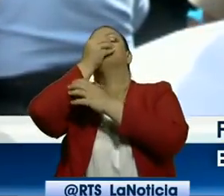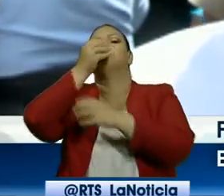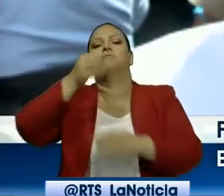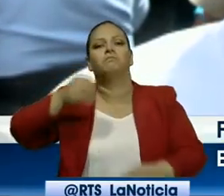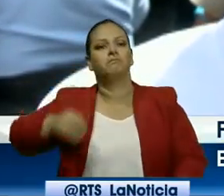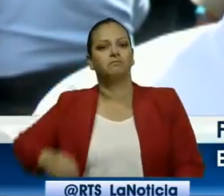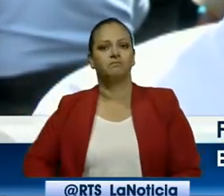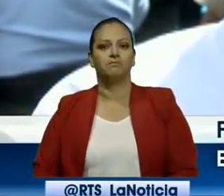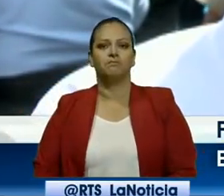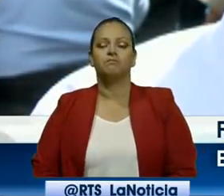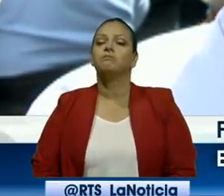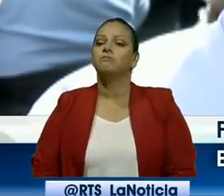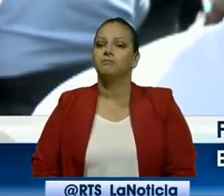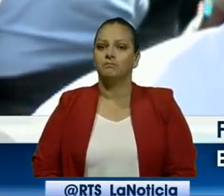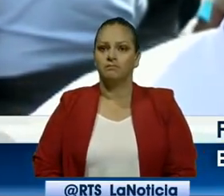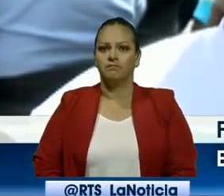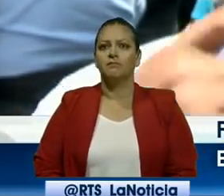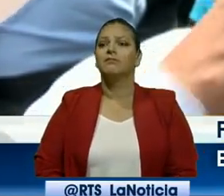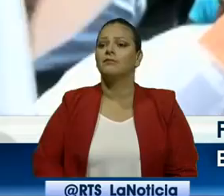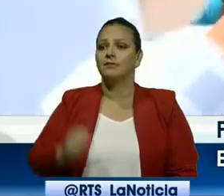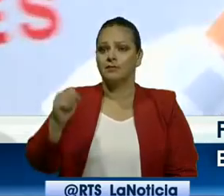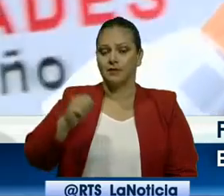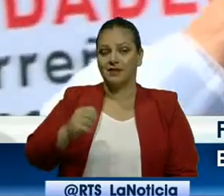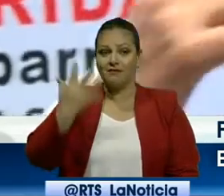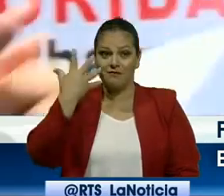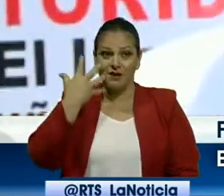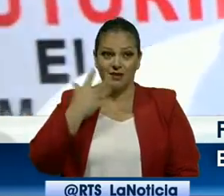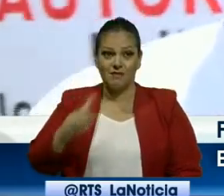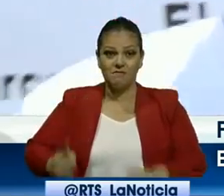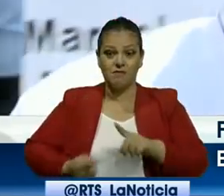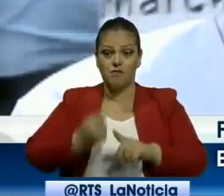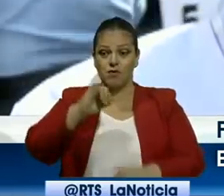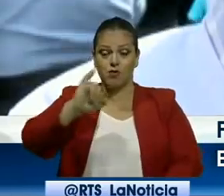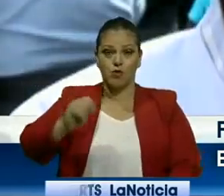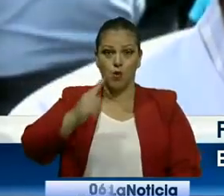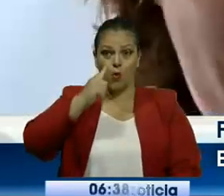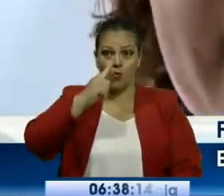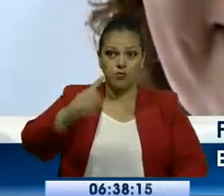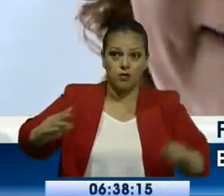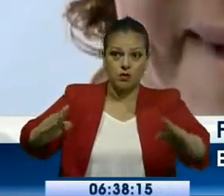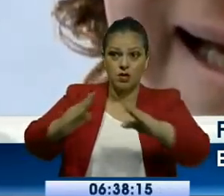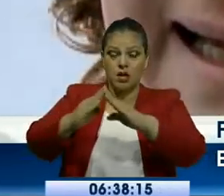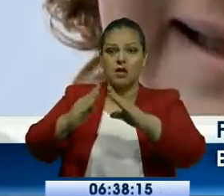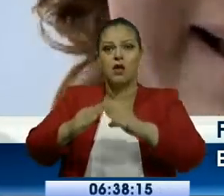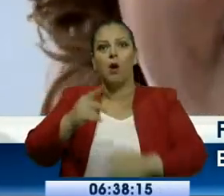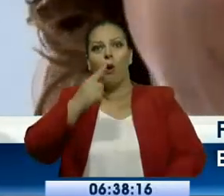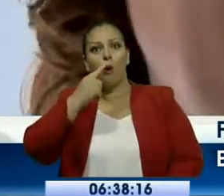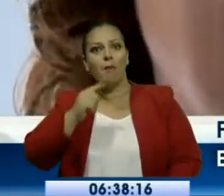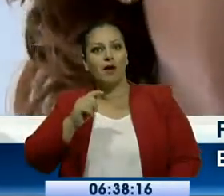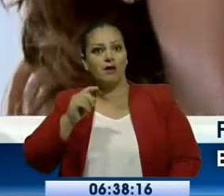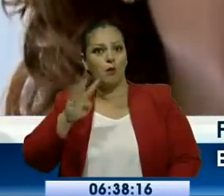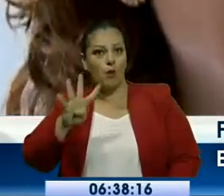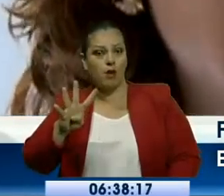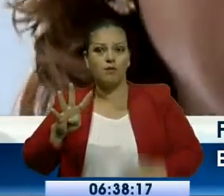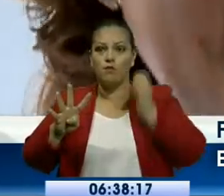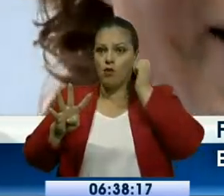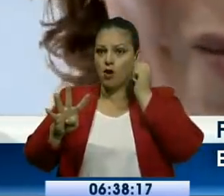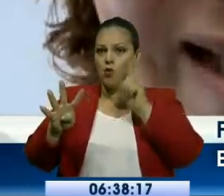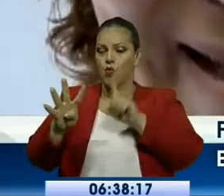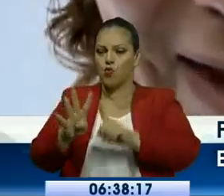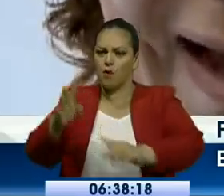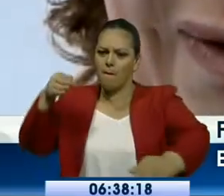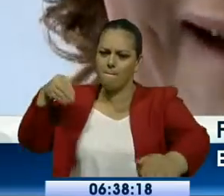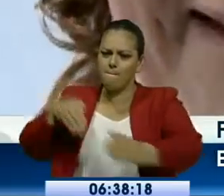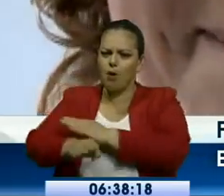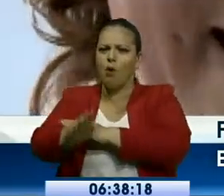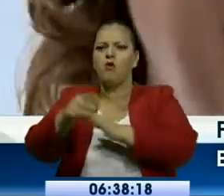irrumpieron el domicilio cinco personas, entre ellos una mujer, y se los llevaron. Según cuentan los familiares del secuestro, en primera instancia se